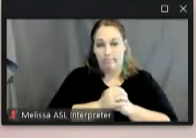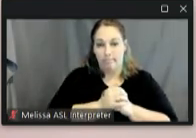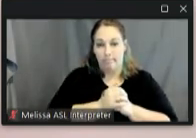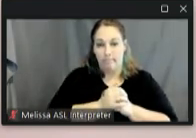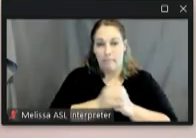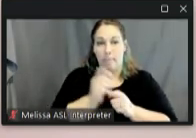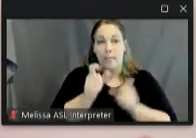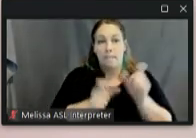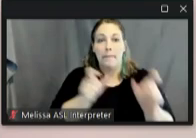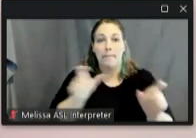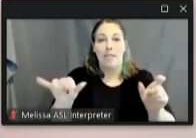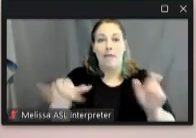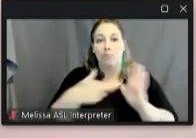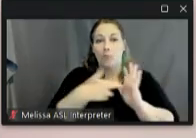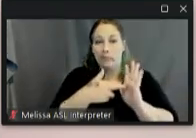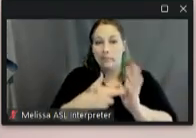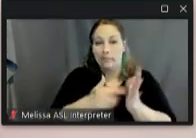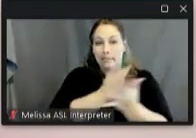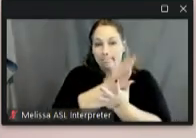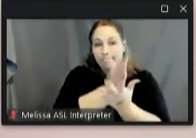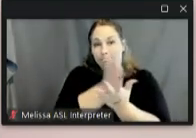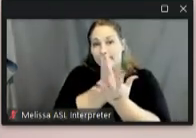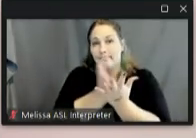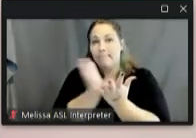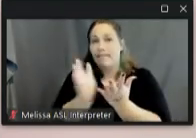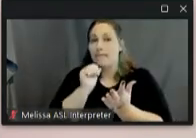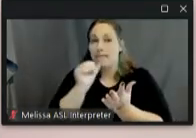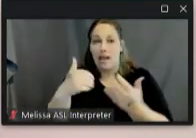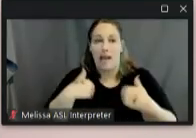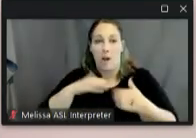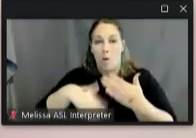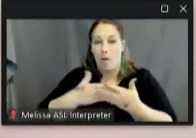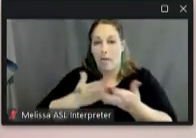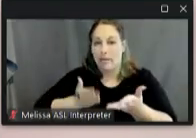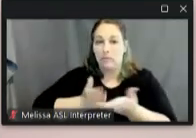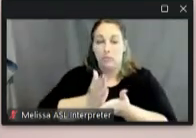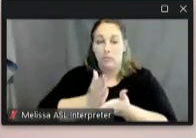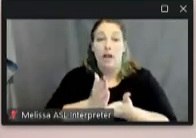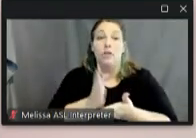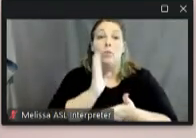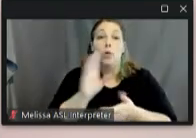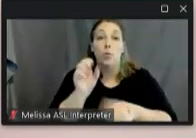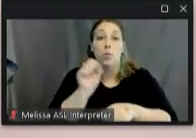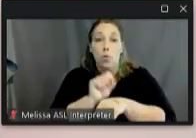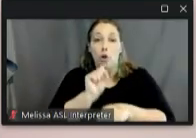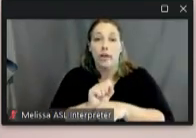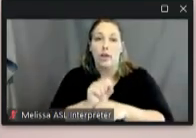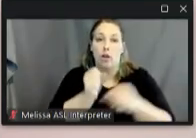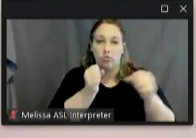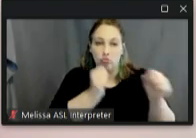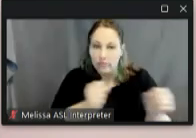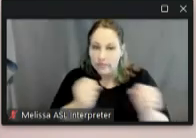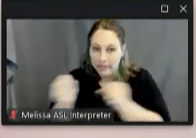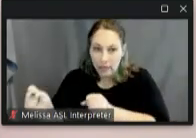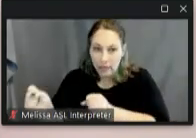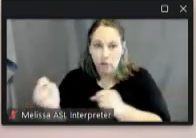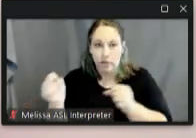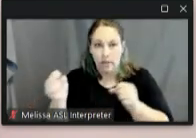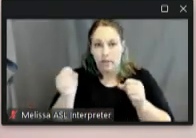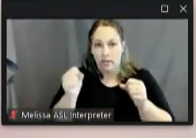administración se está trabajando con base a propuestas estratégicas plasmadas en el Plan de Gobierno para refundar a